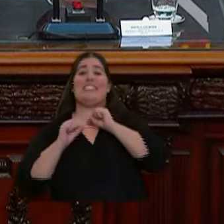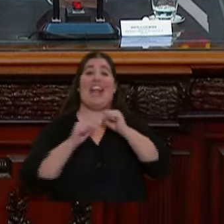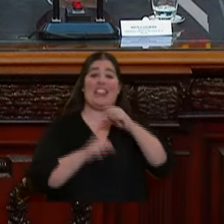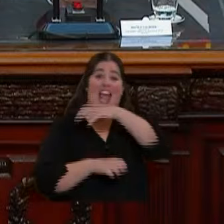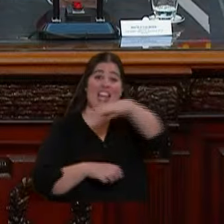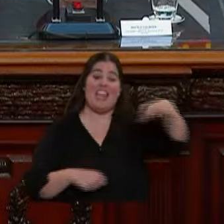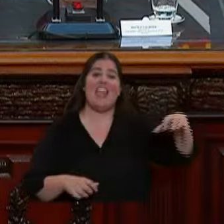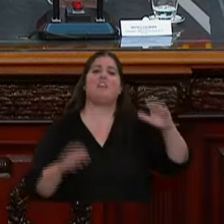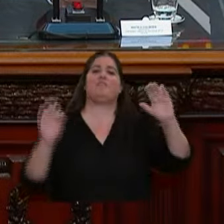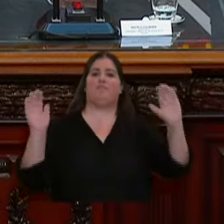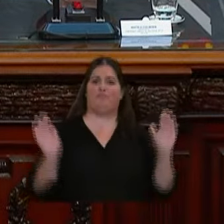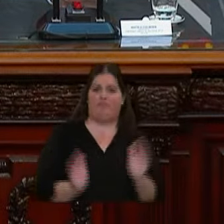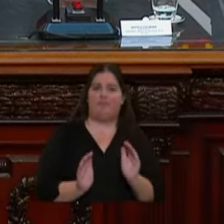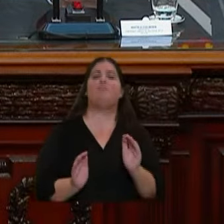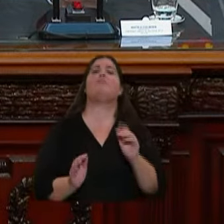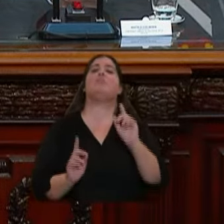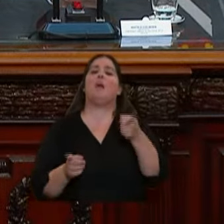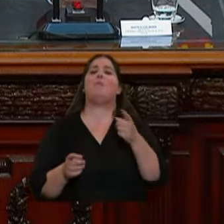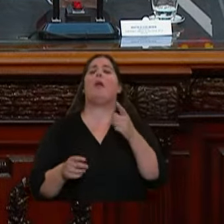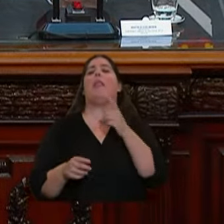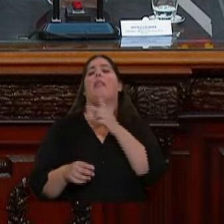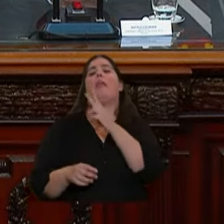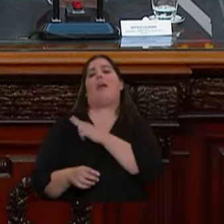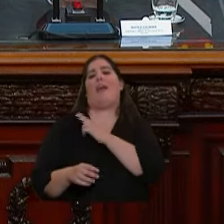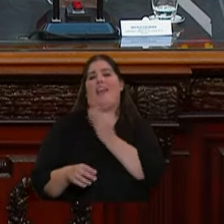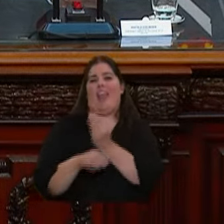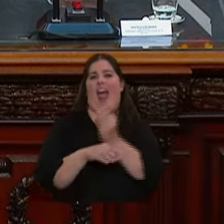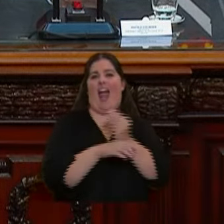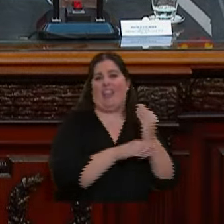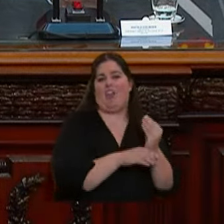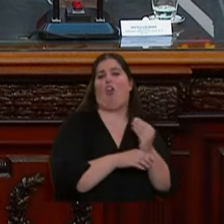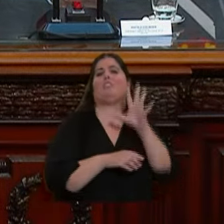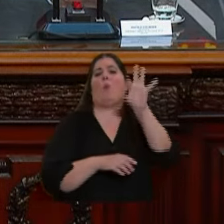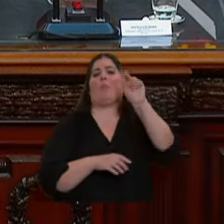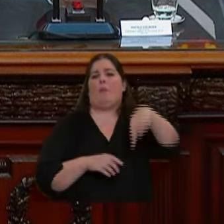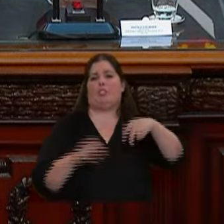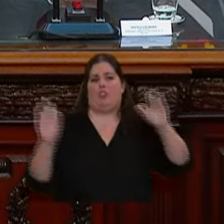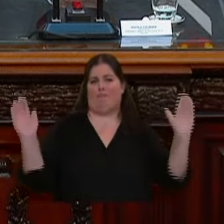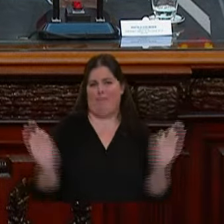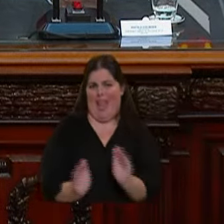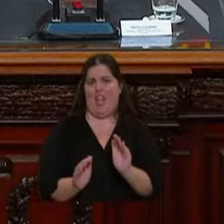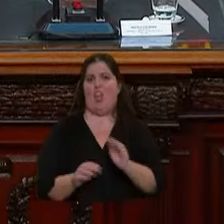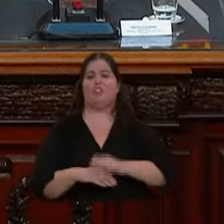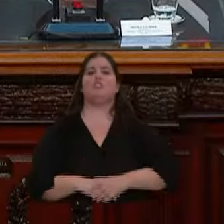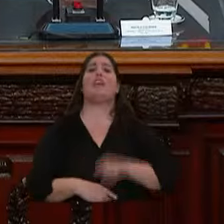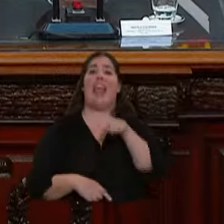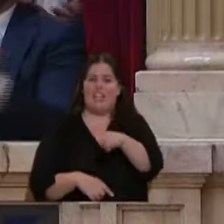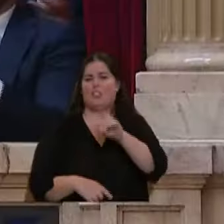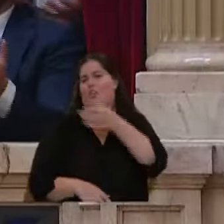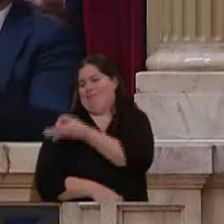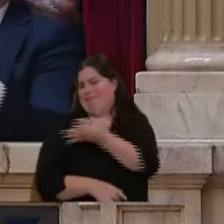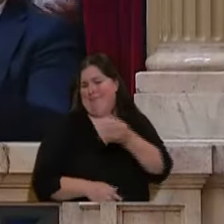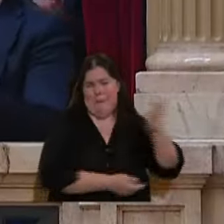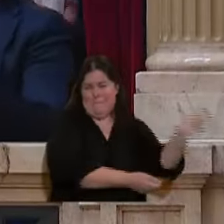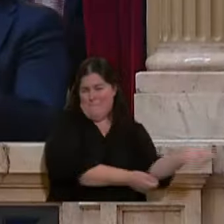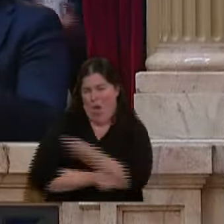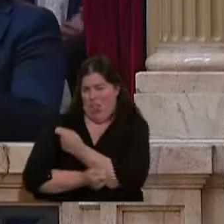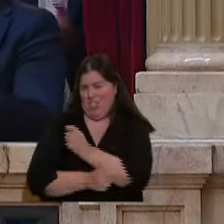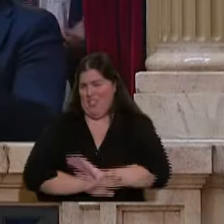los cargos públicos jerárquicos en más de un 50%. Eso sí es motosierra.